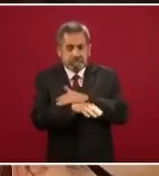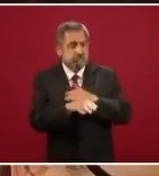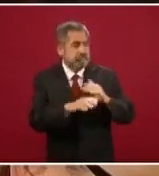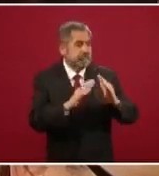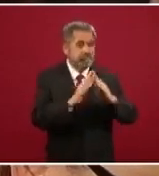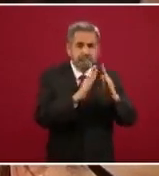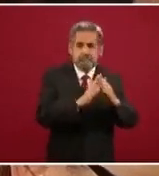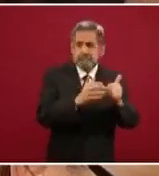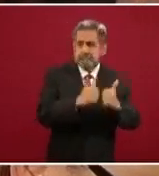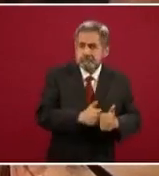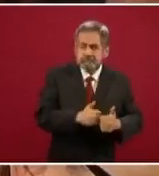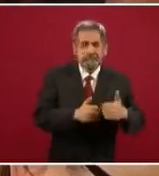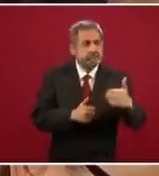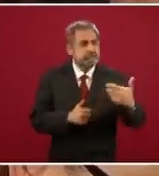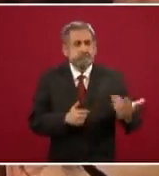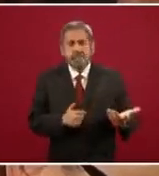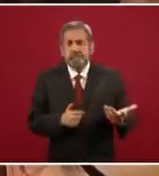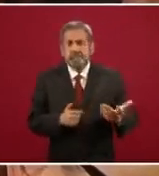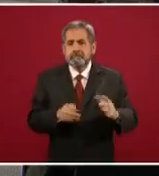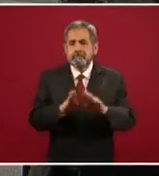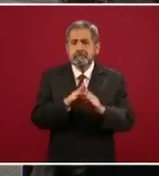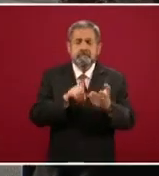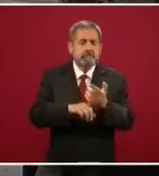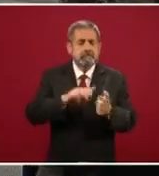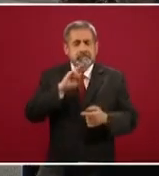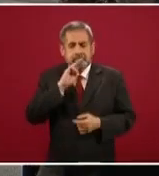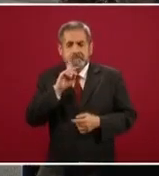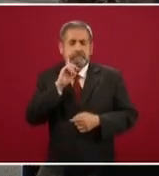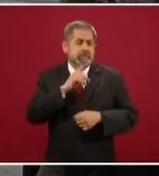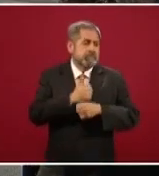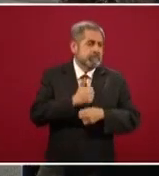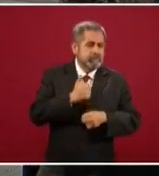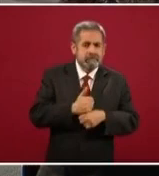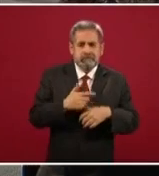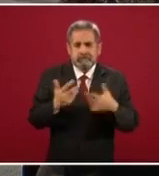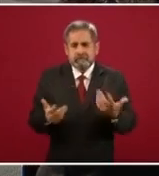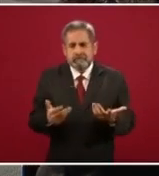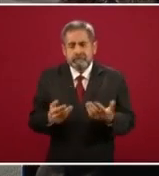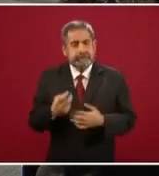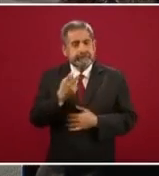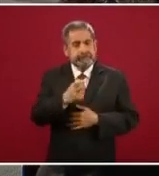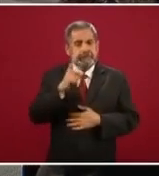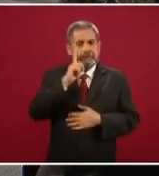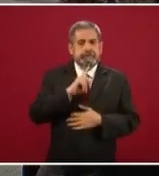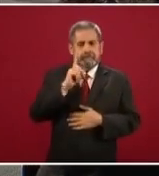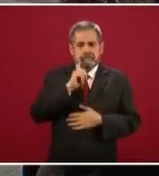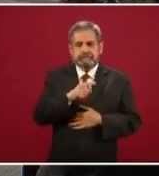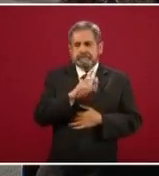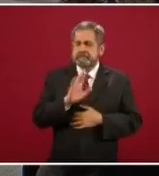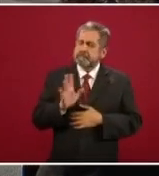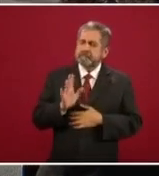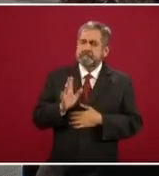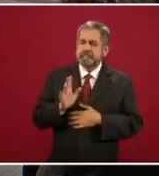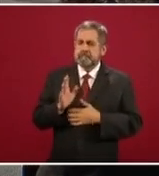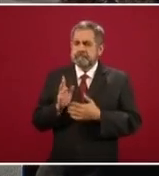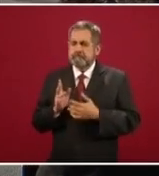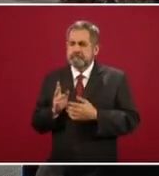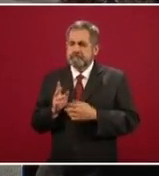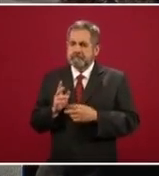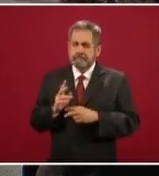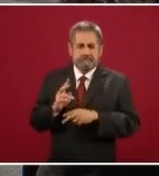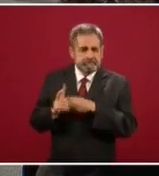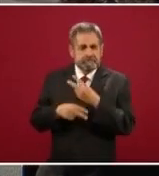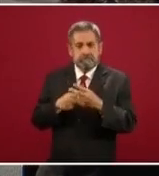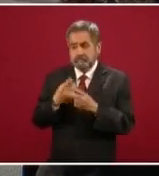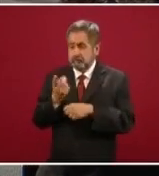trabajadoras del hogar, mujeres madres, abuelas, esas mujeres habían salido a la calle el